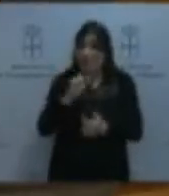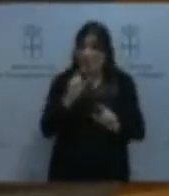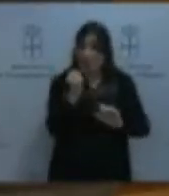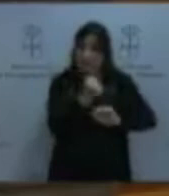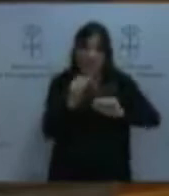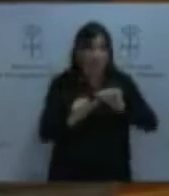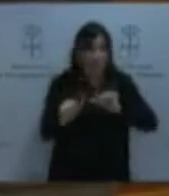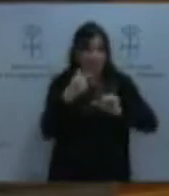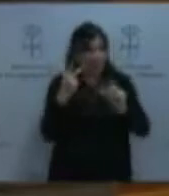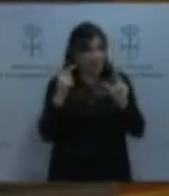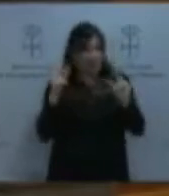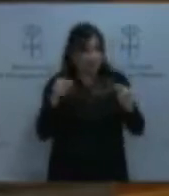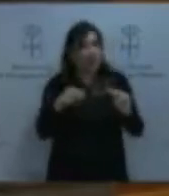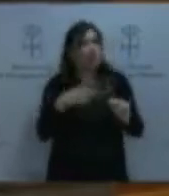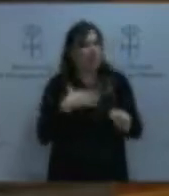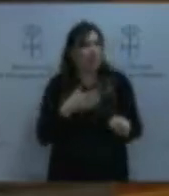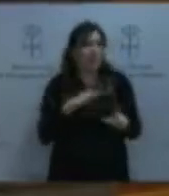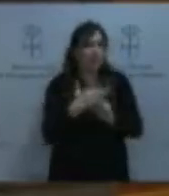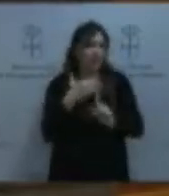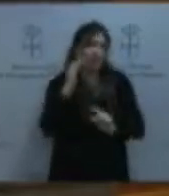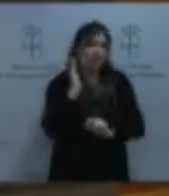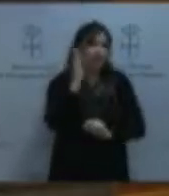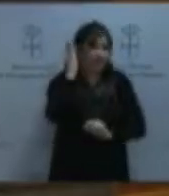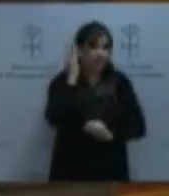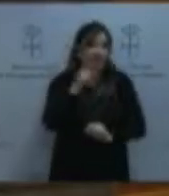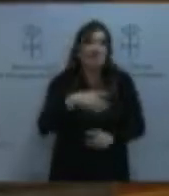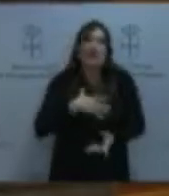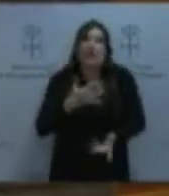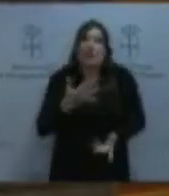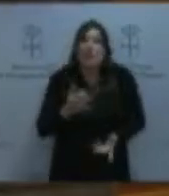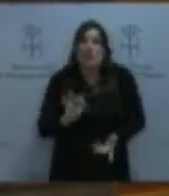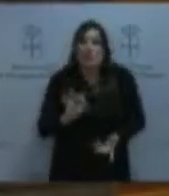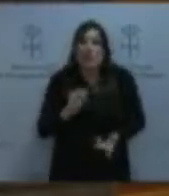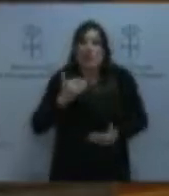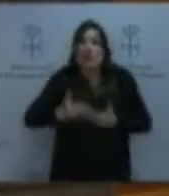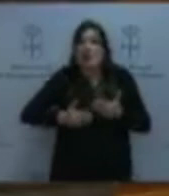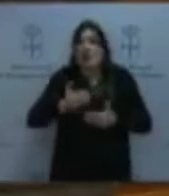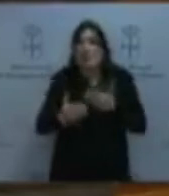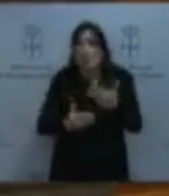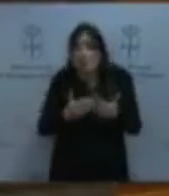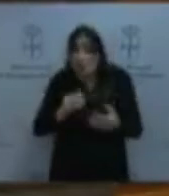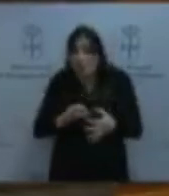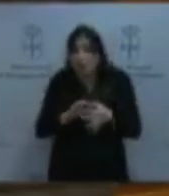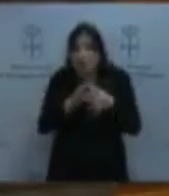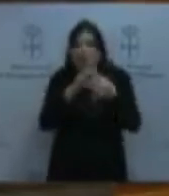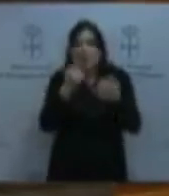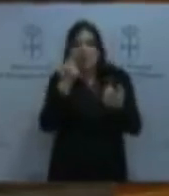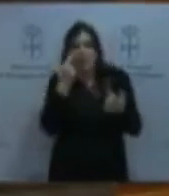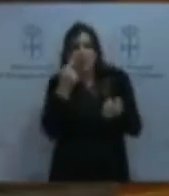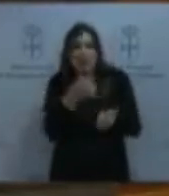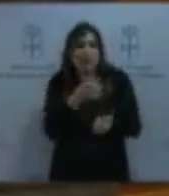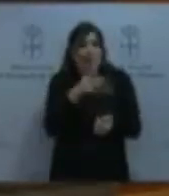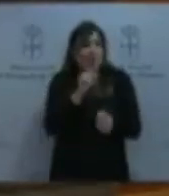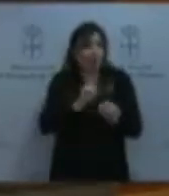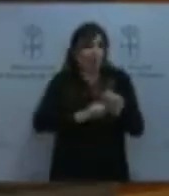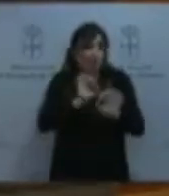cosas. Se puede haber una evolución en torno a la especulación de la deuda soberana con la subida de los tipos de interés. La burbuja inmobiliaria que